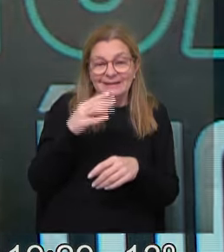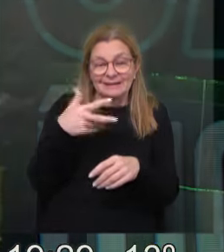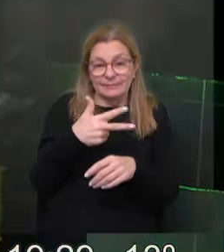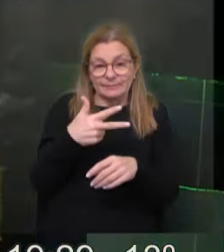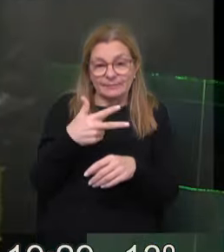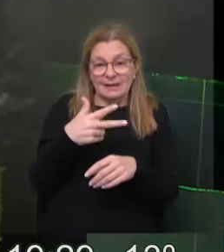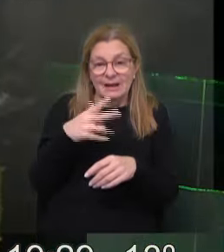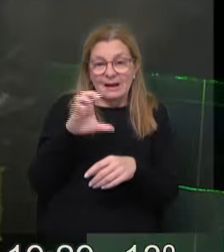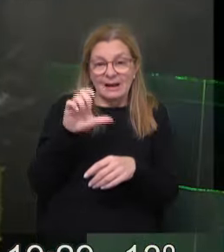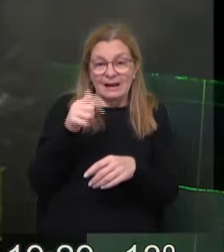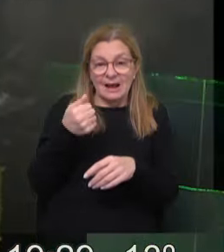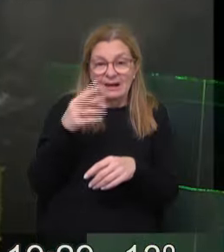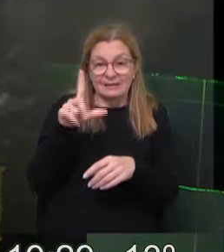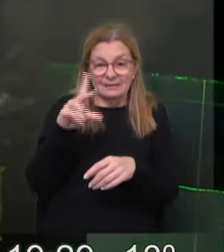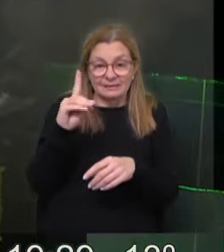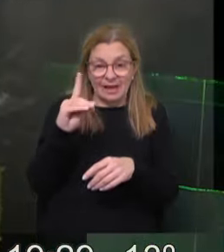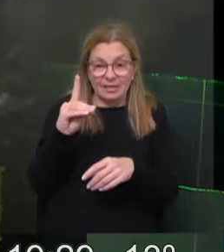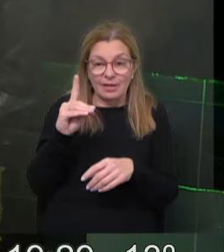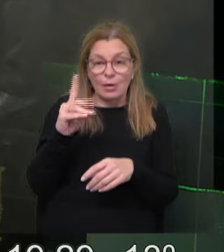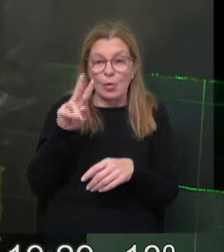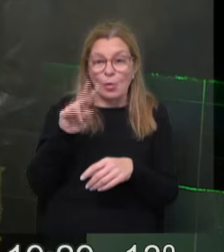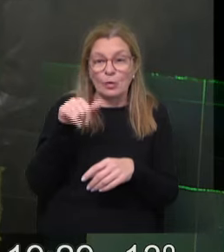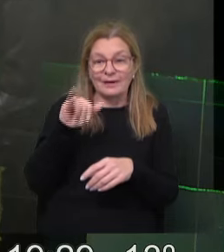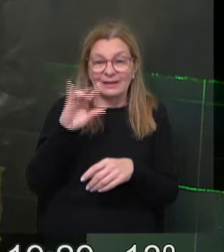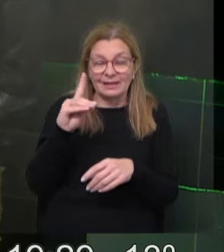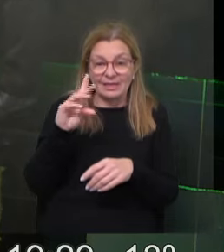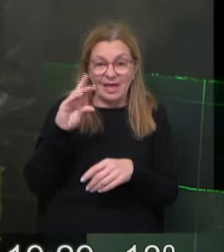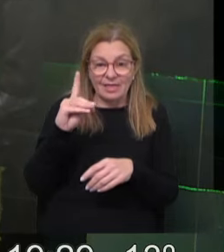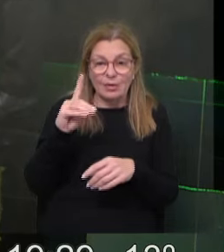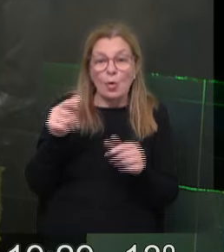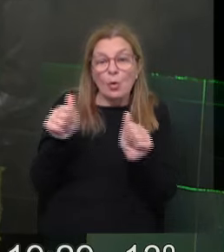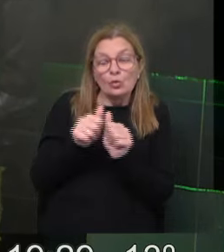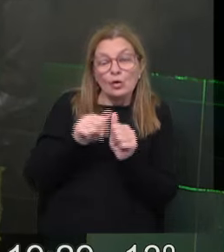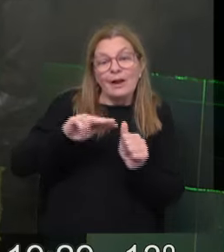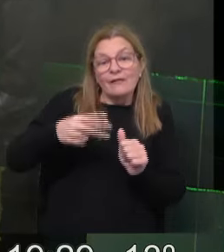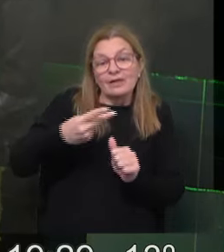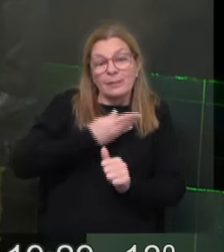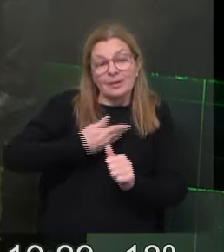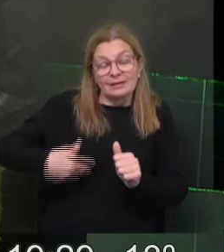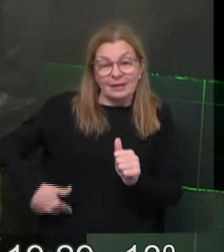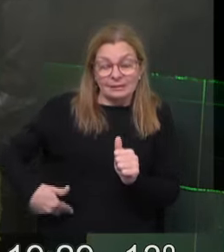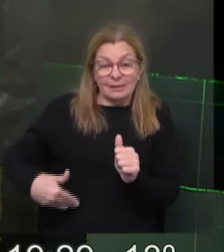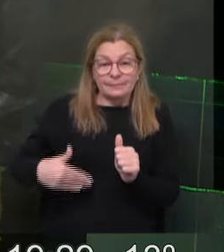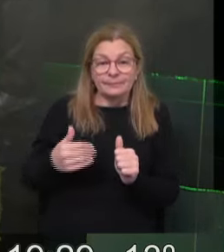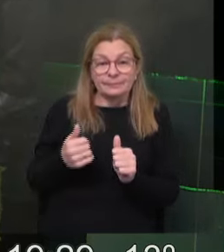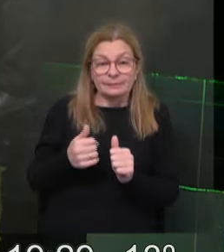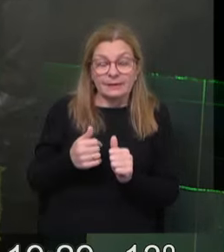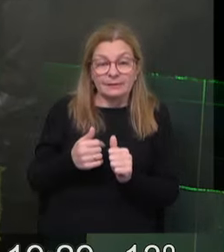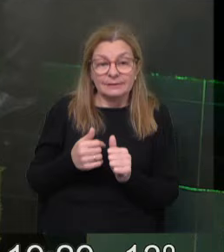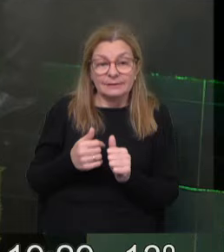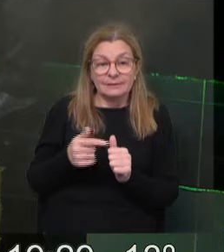y lealtad que está en acuerdo con Lorena Quintana la candidata vicepresidente que era la que eh